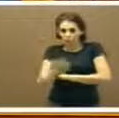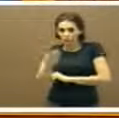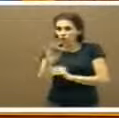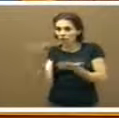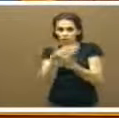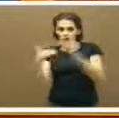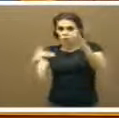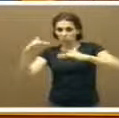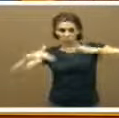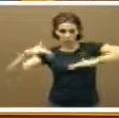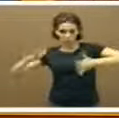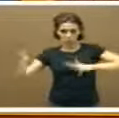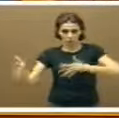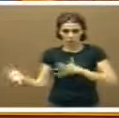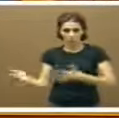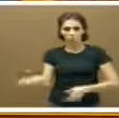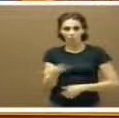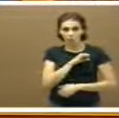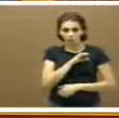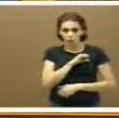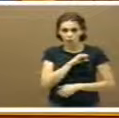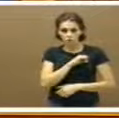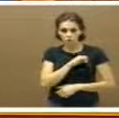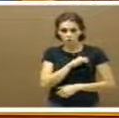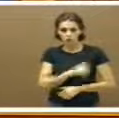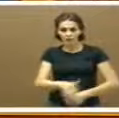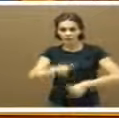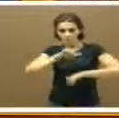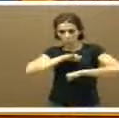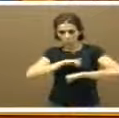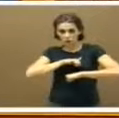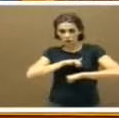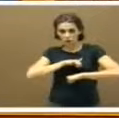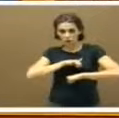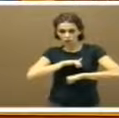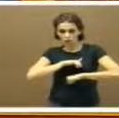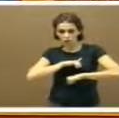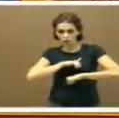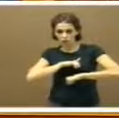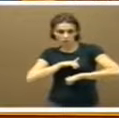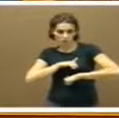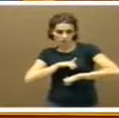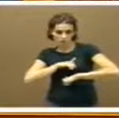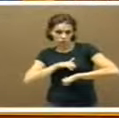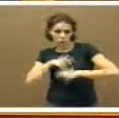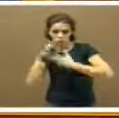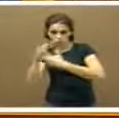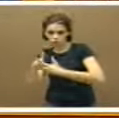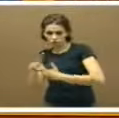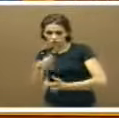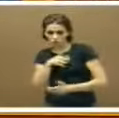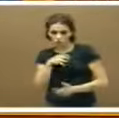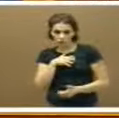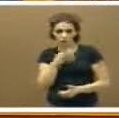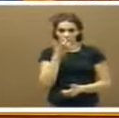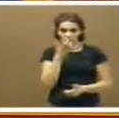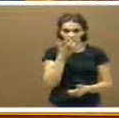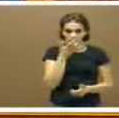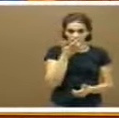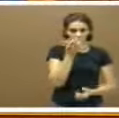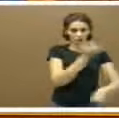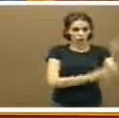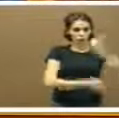ocasiones, el desempleo no se puede vencer si la economía no crece del 2 al 2